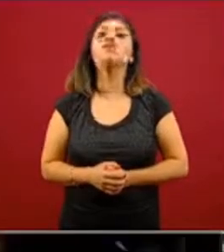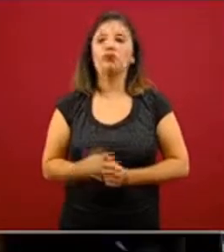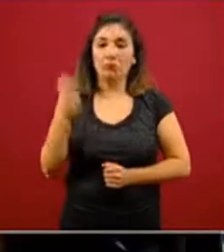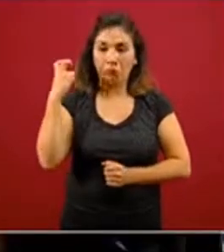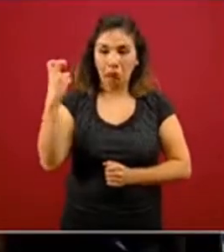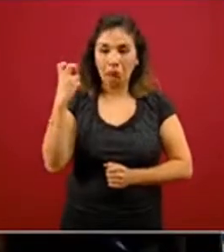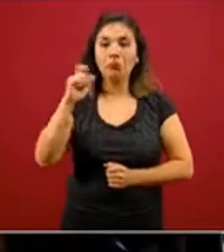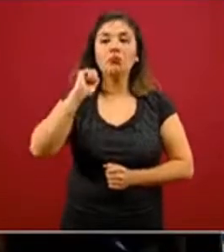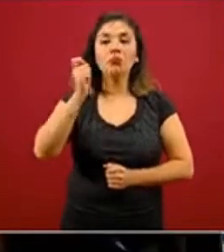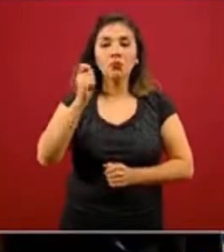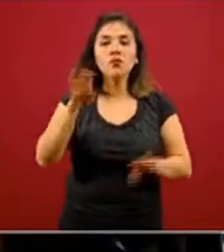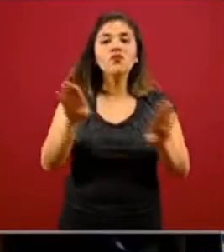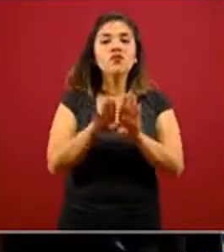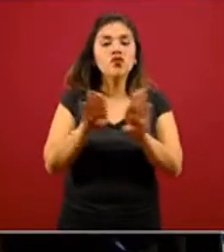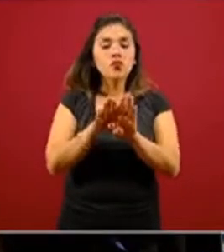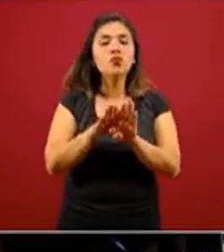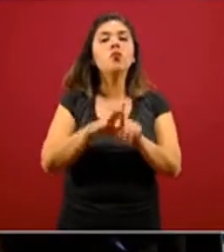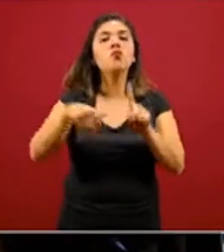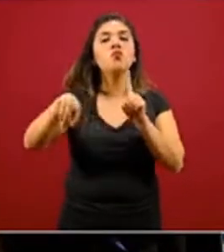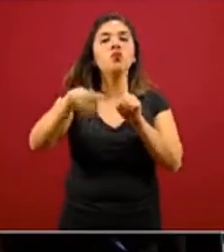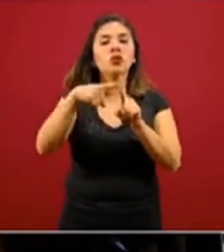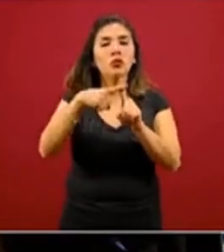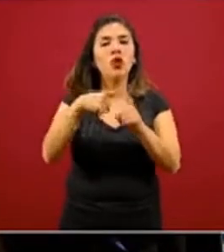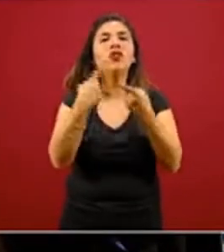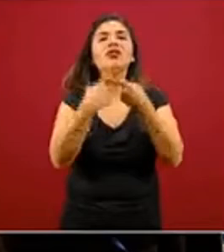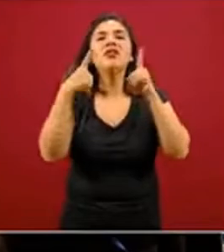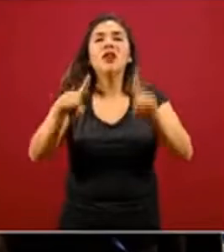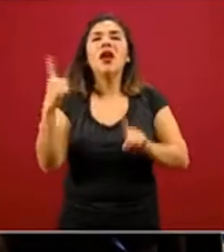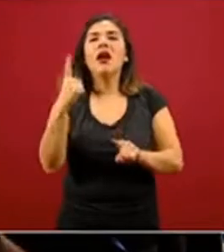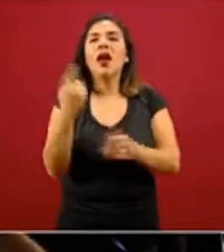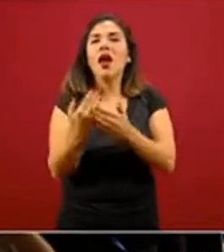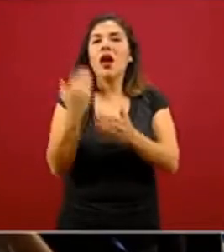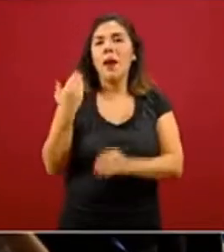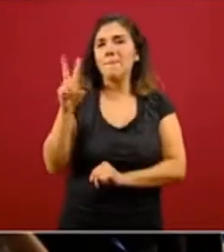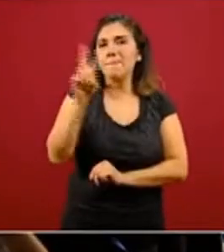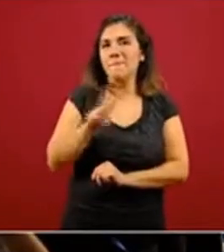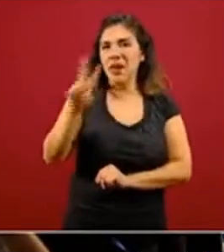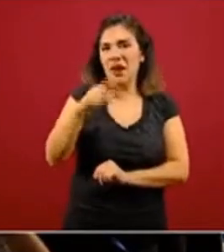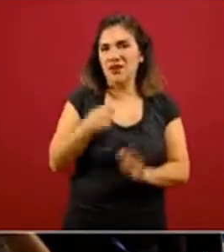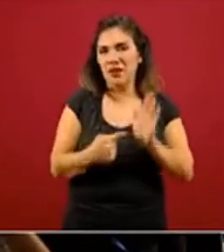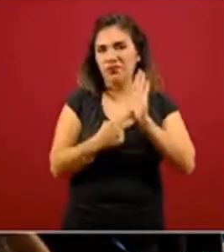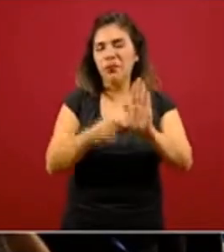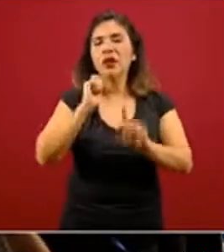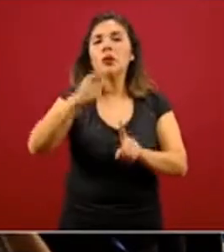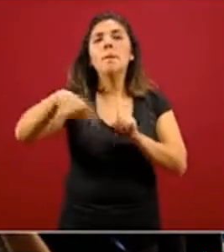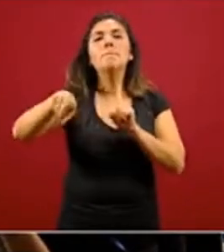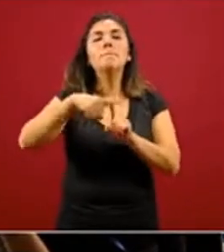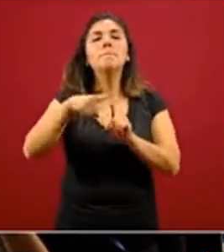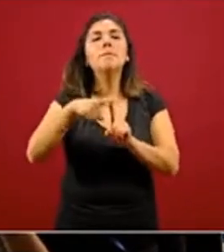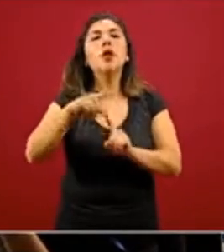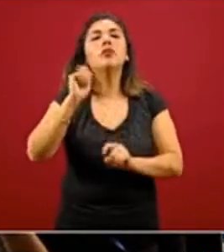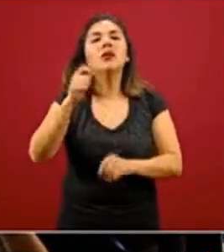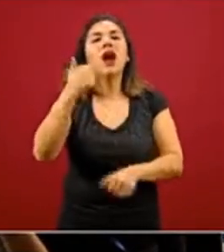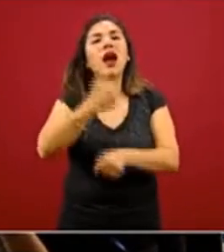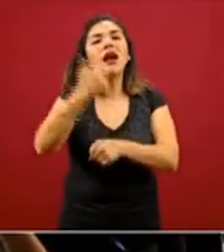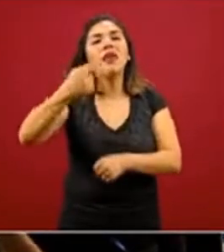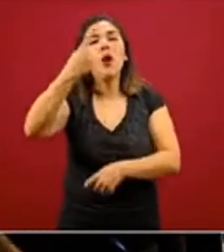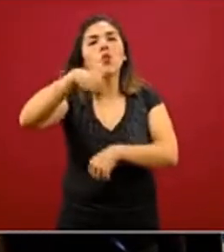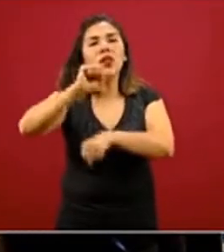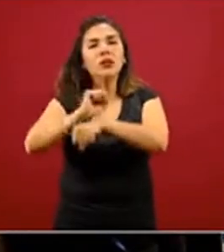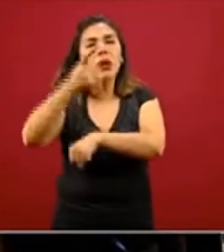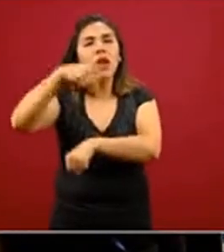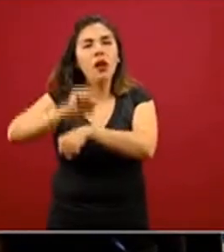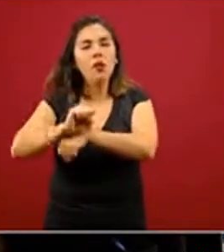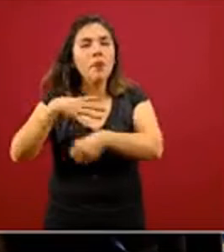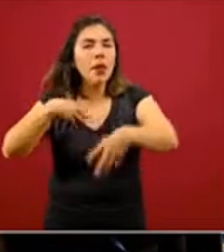de positividad, a diferencia de los que presentamos el día viernes, que es la positividad por semana epidemiológica, pero cómo se